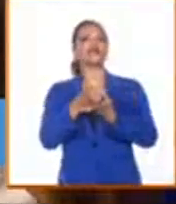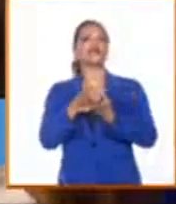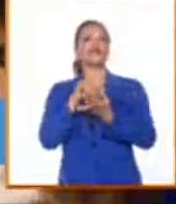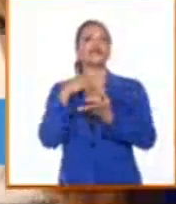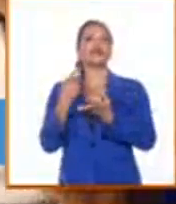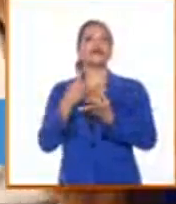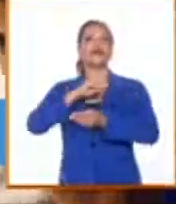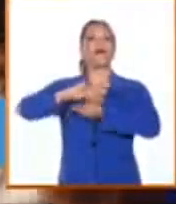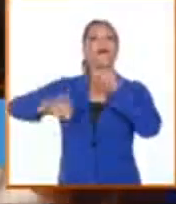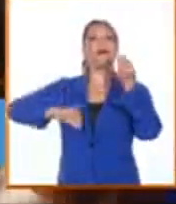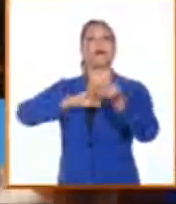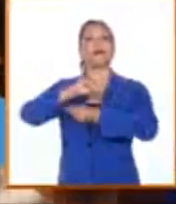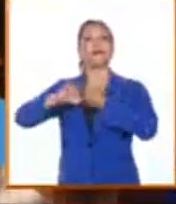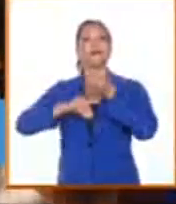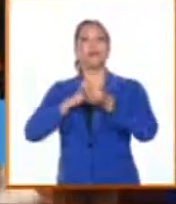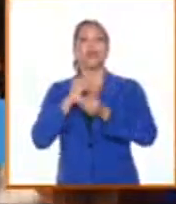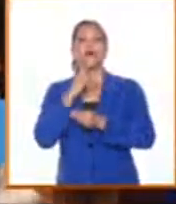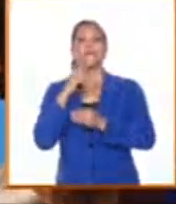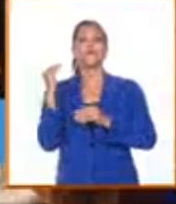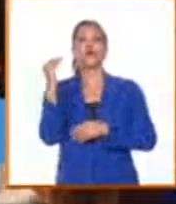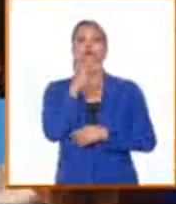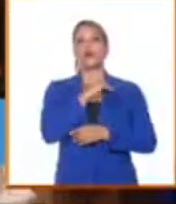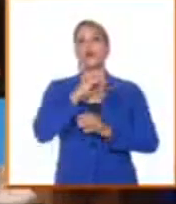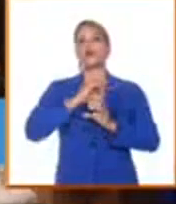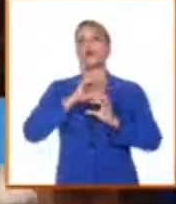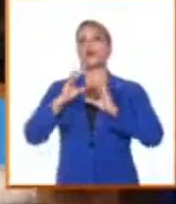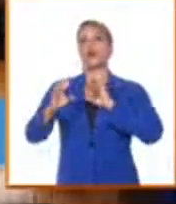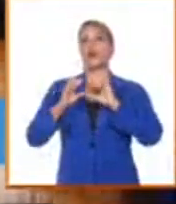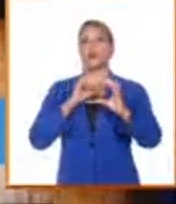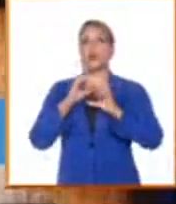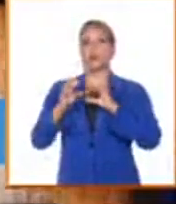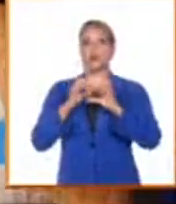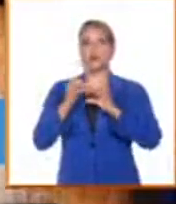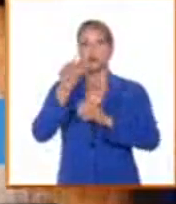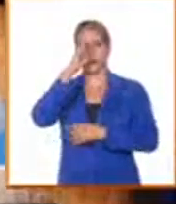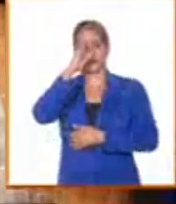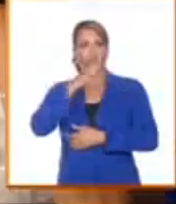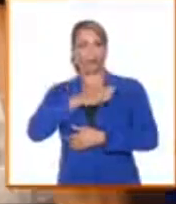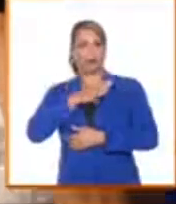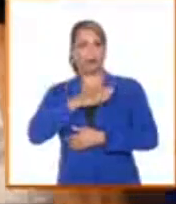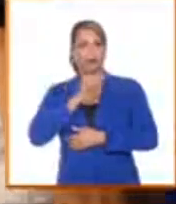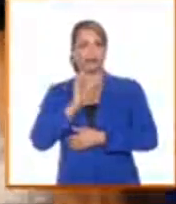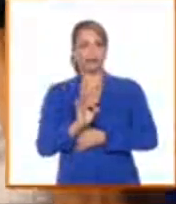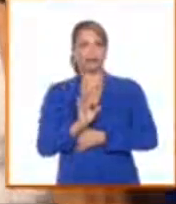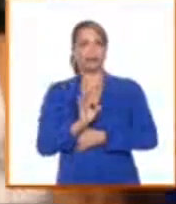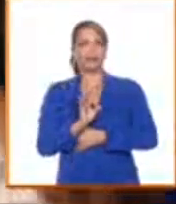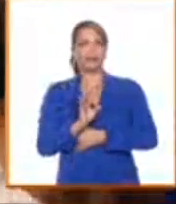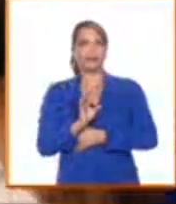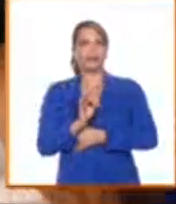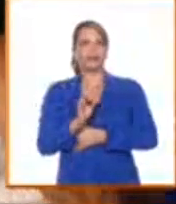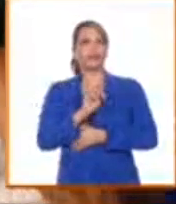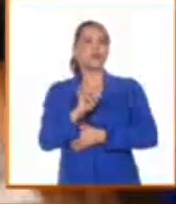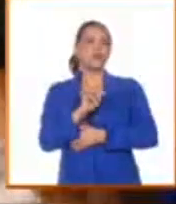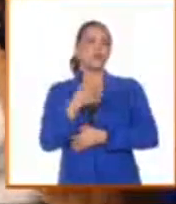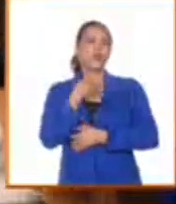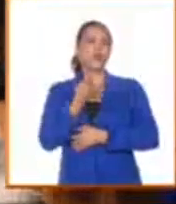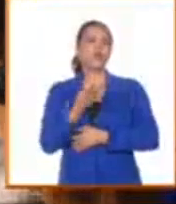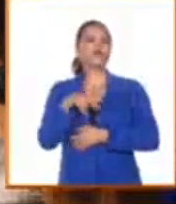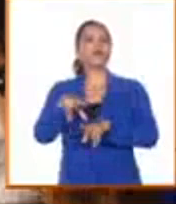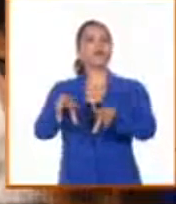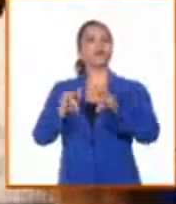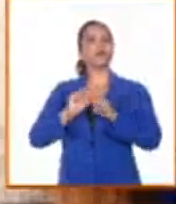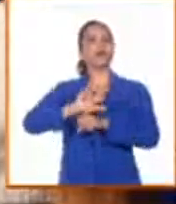transformación del modelo de comunicación pública del país, y de la forja de una